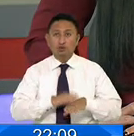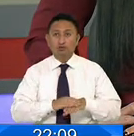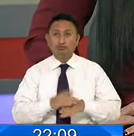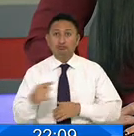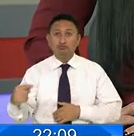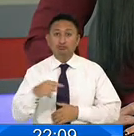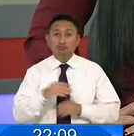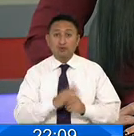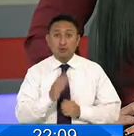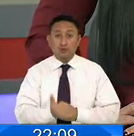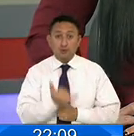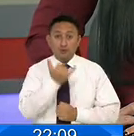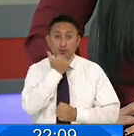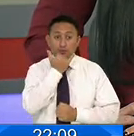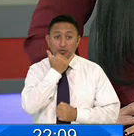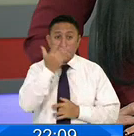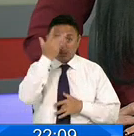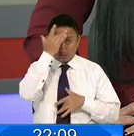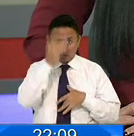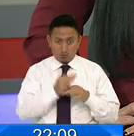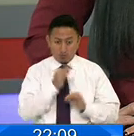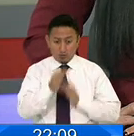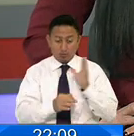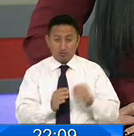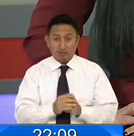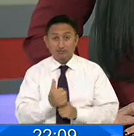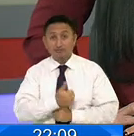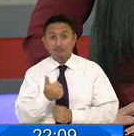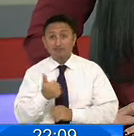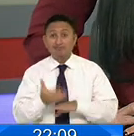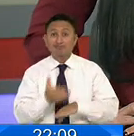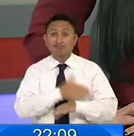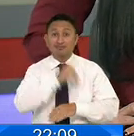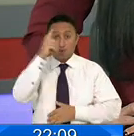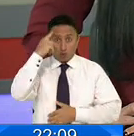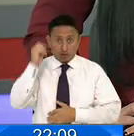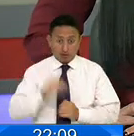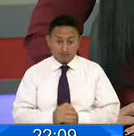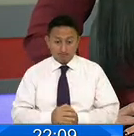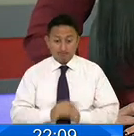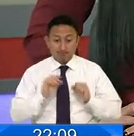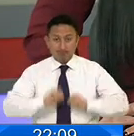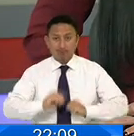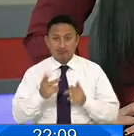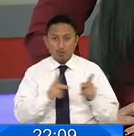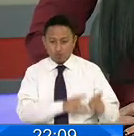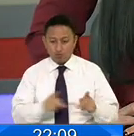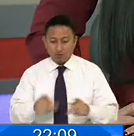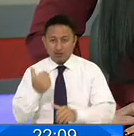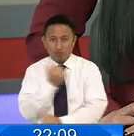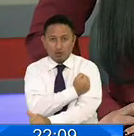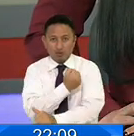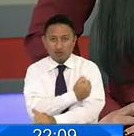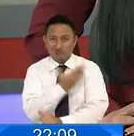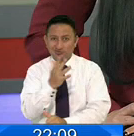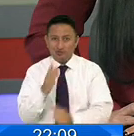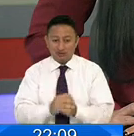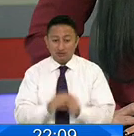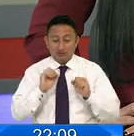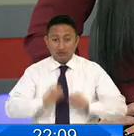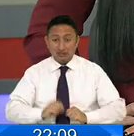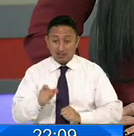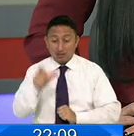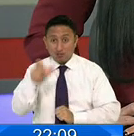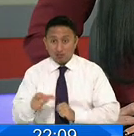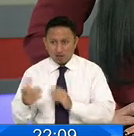mal manejo de la pandemia por parte del anterior gobierno. La falta de protocolos de vacunación y el exceso de